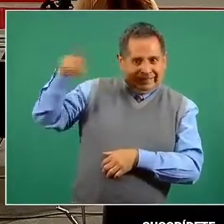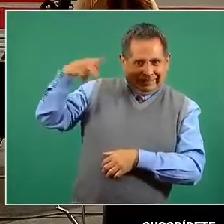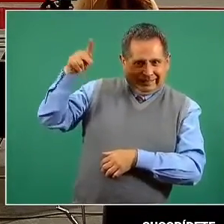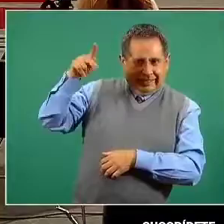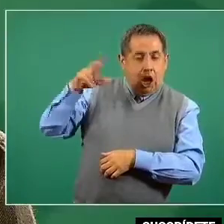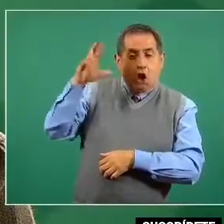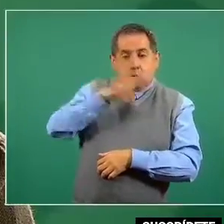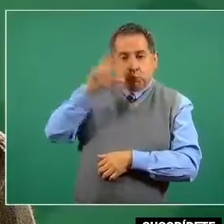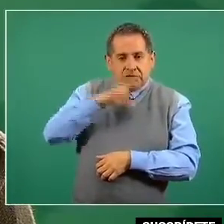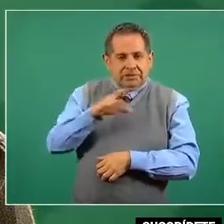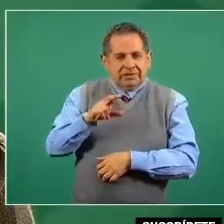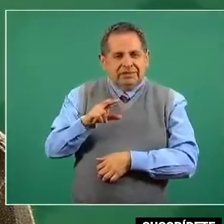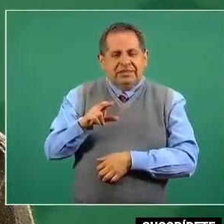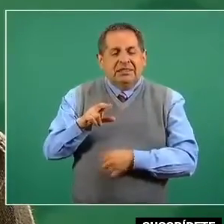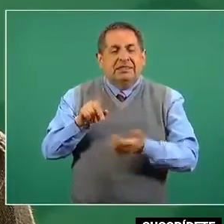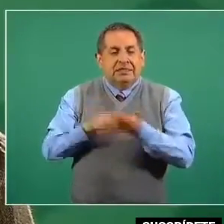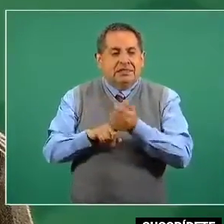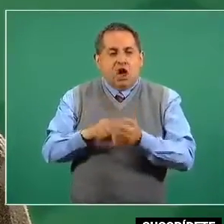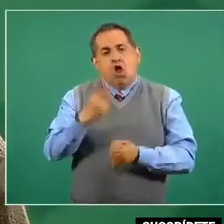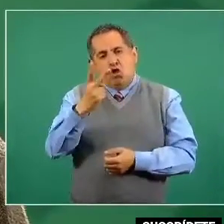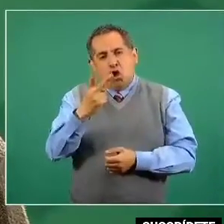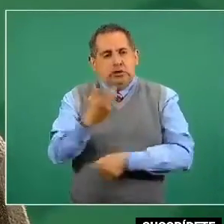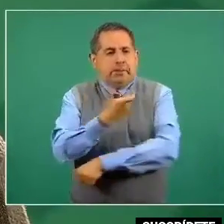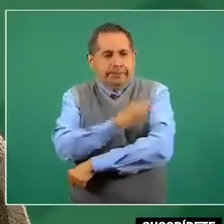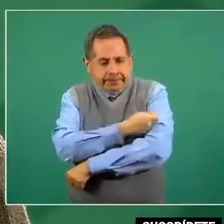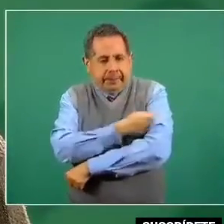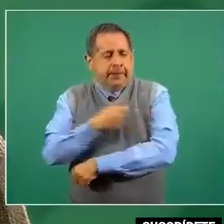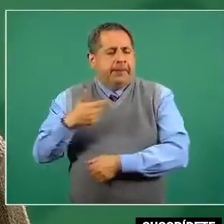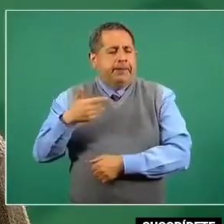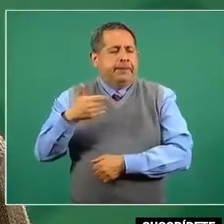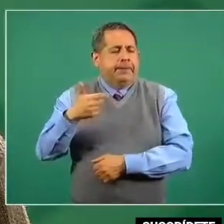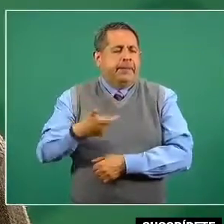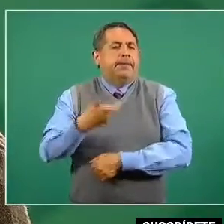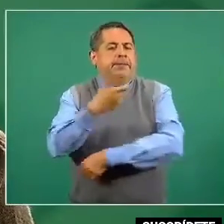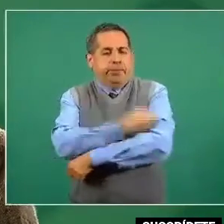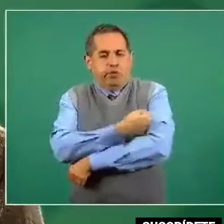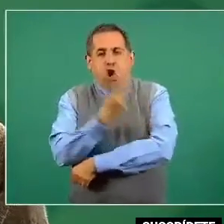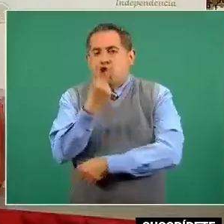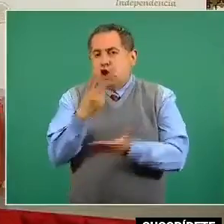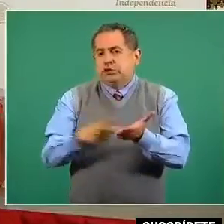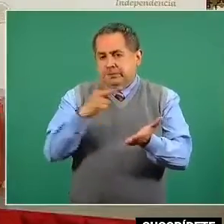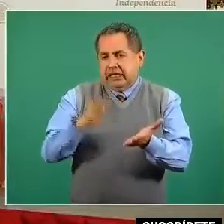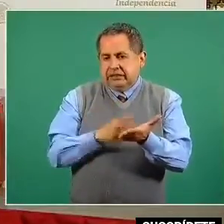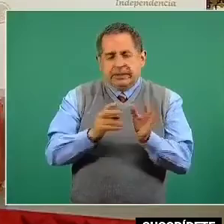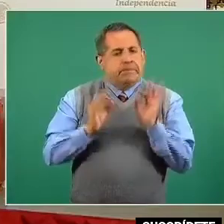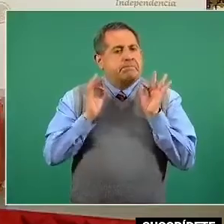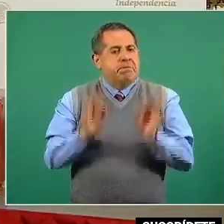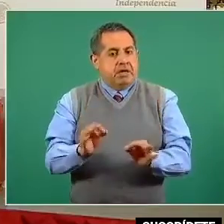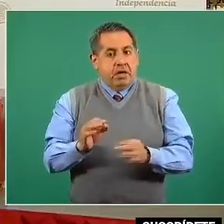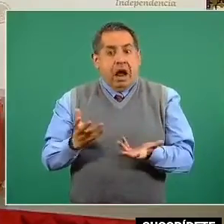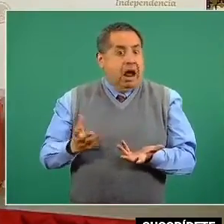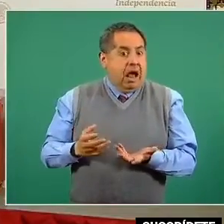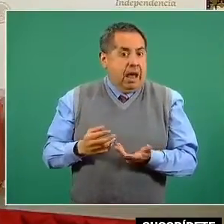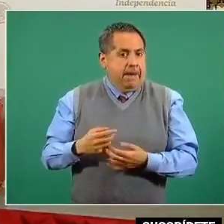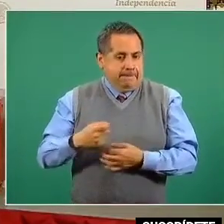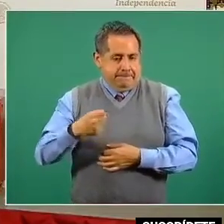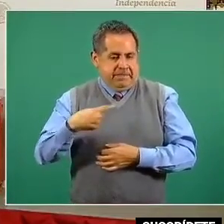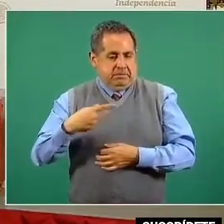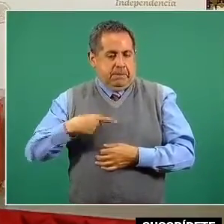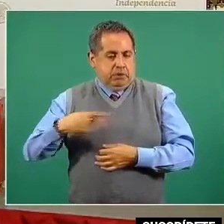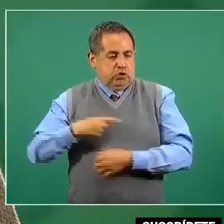Sputnik V es con 2 dosis de este producto biológico. Este es el tema de la vacuna